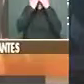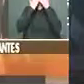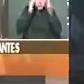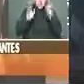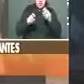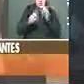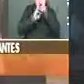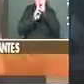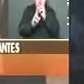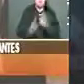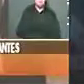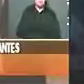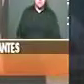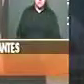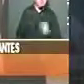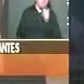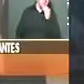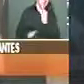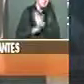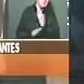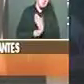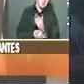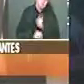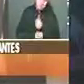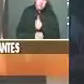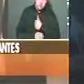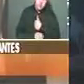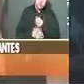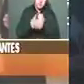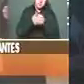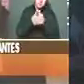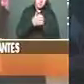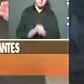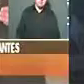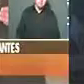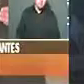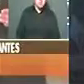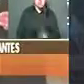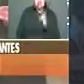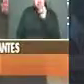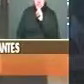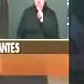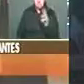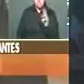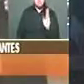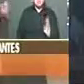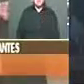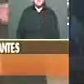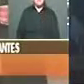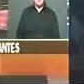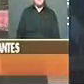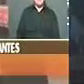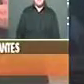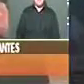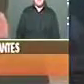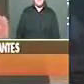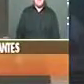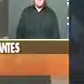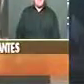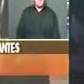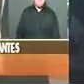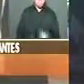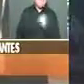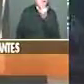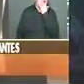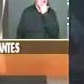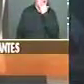sido respetada, que ha tenido problemas, pero que ellos mismos han sido superados. Lo que estamos viendo en otras, y en el IRA, por